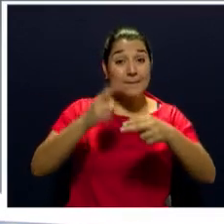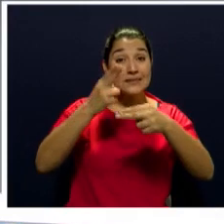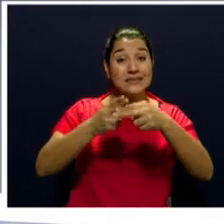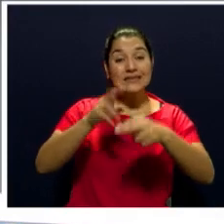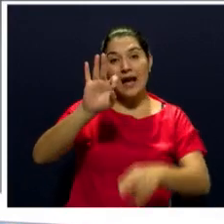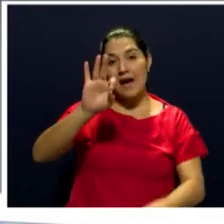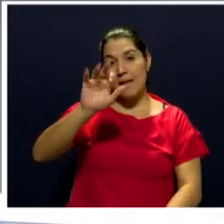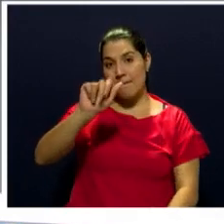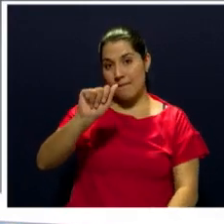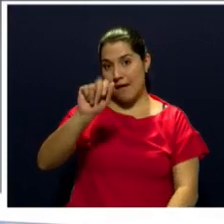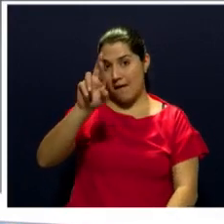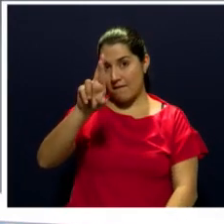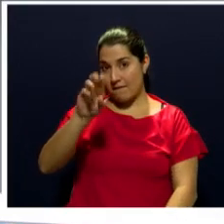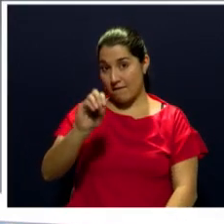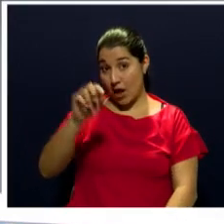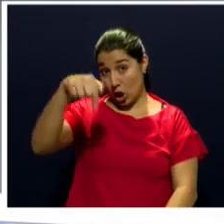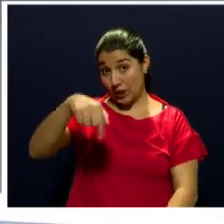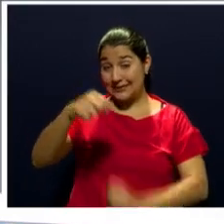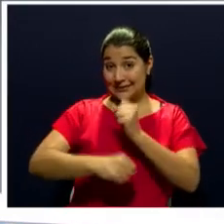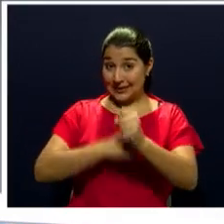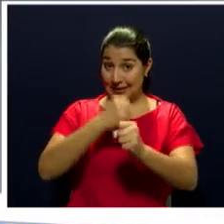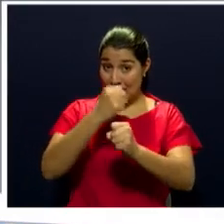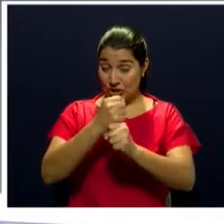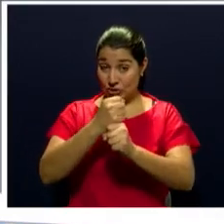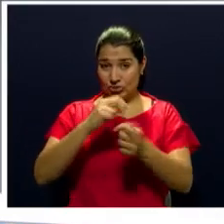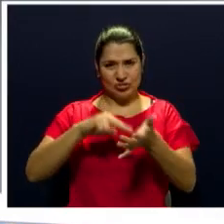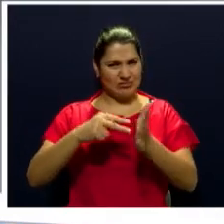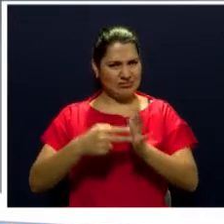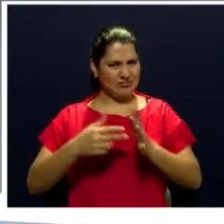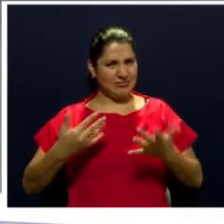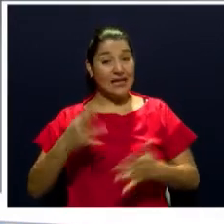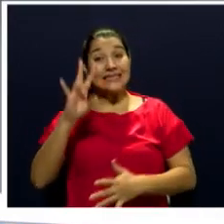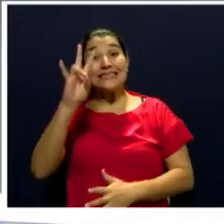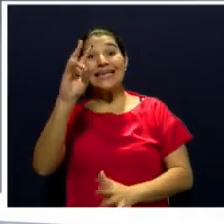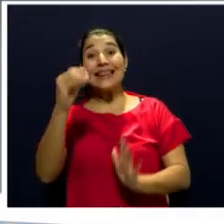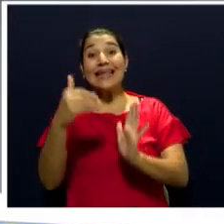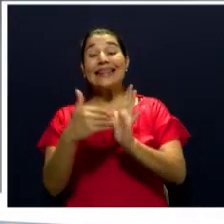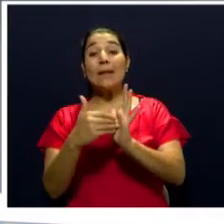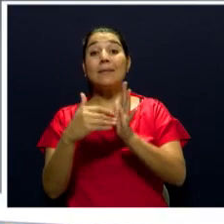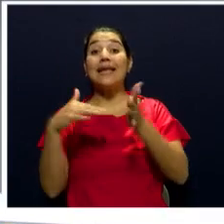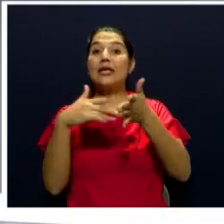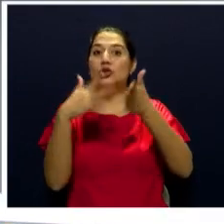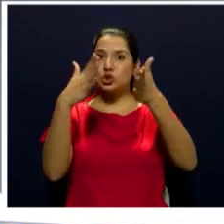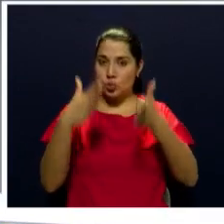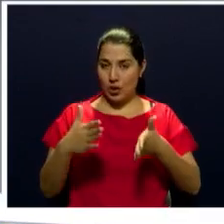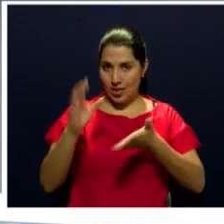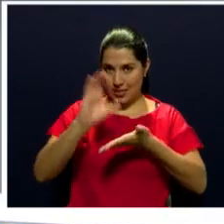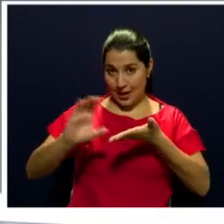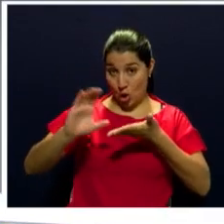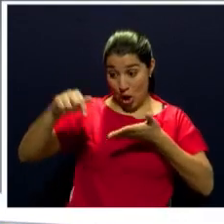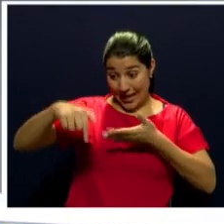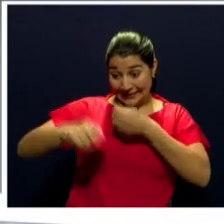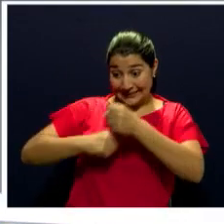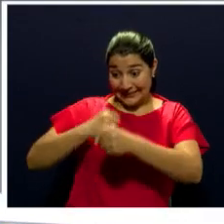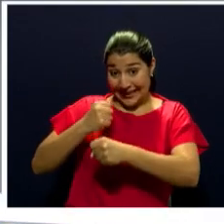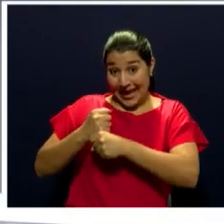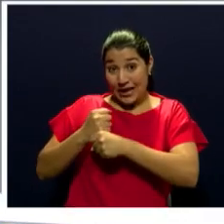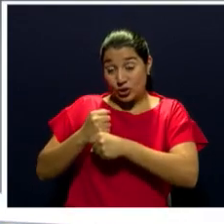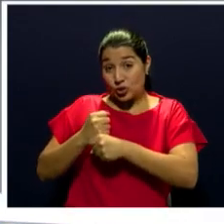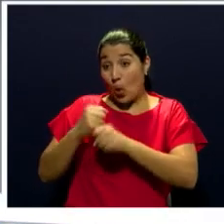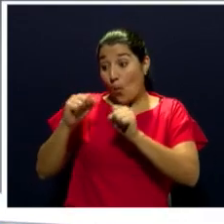por este año. Es decir, los 70.000 estudiantes de secundaria que podrían graduarse este año ya no